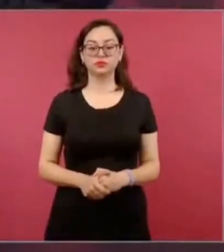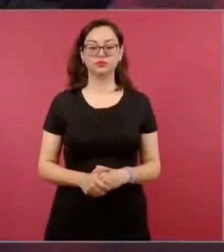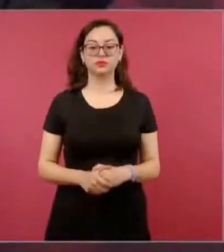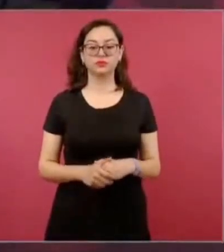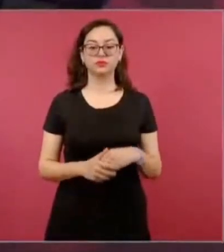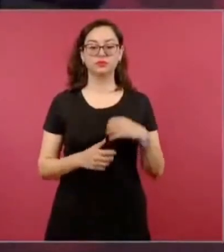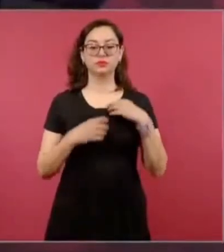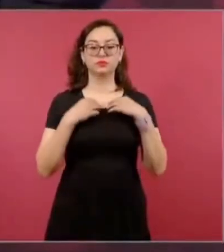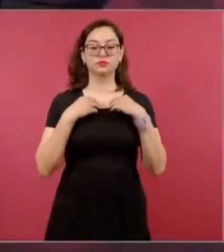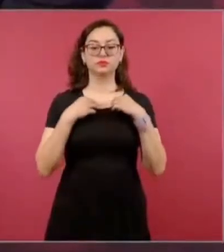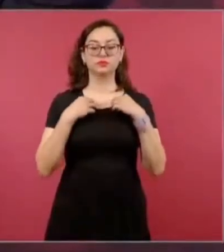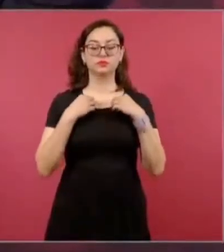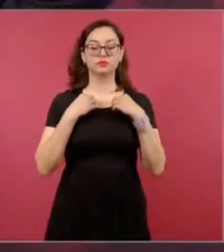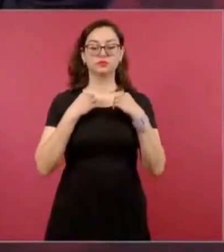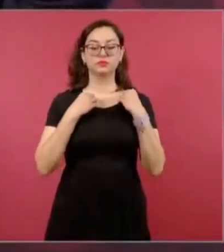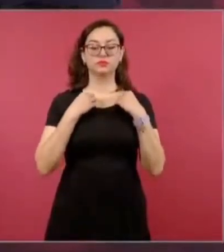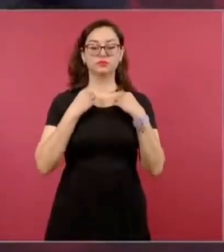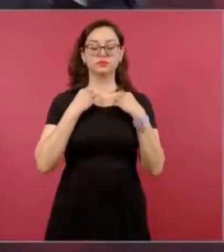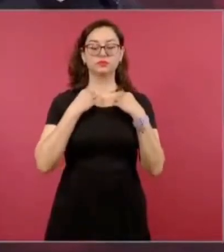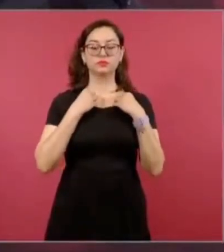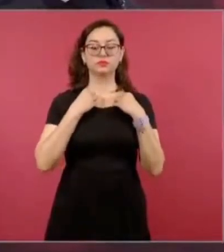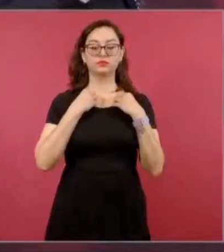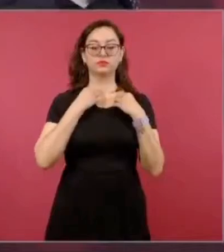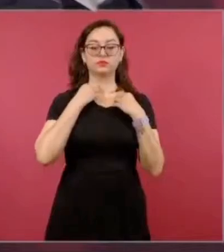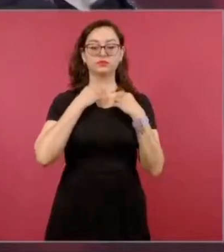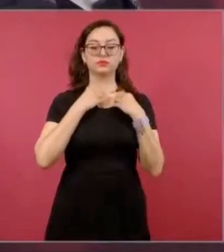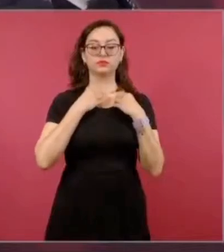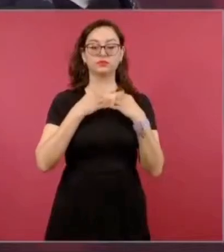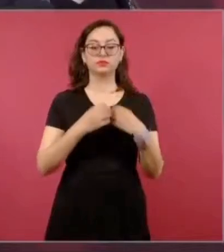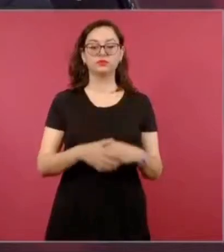bastante bien lo que es